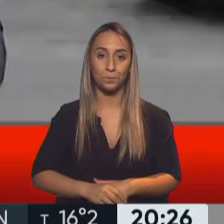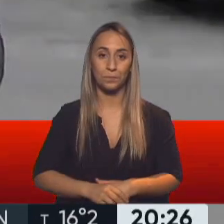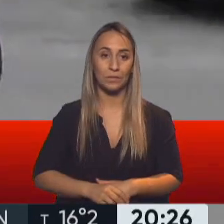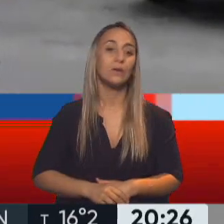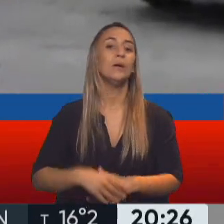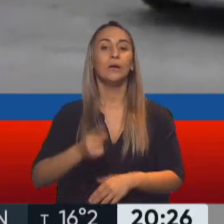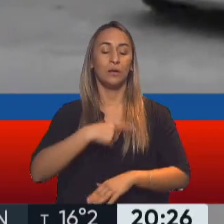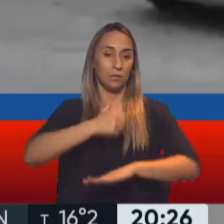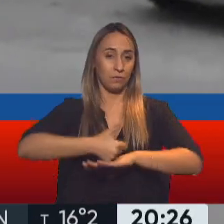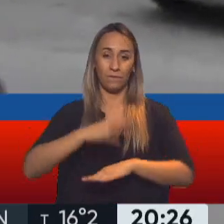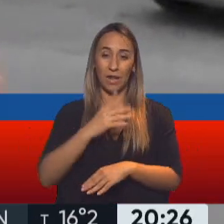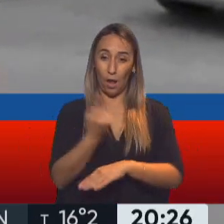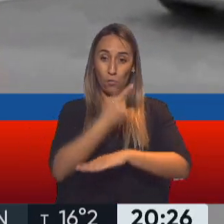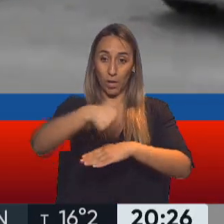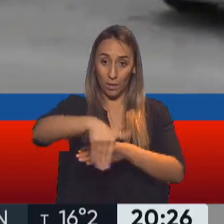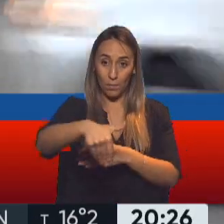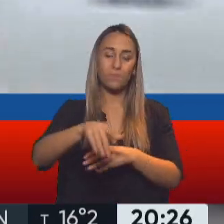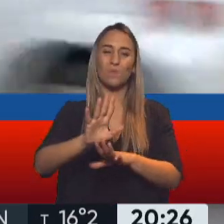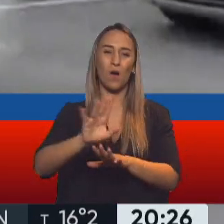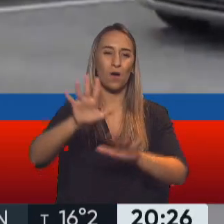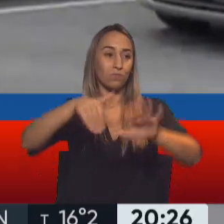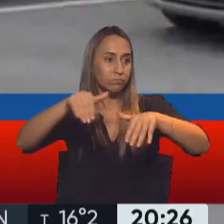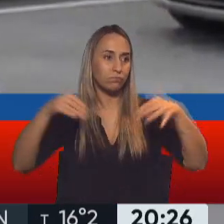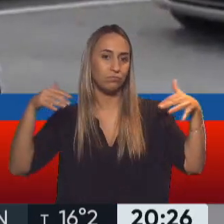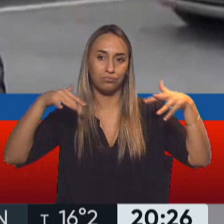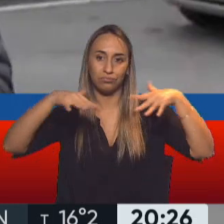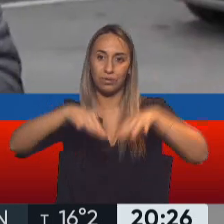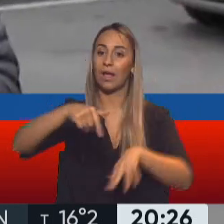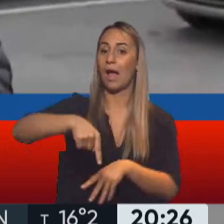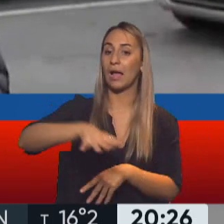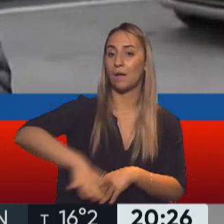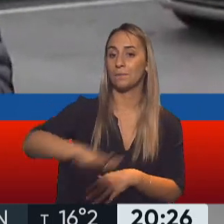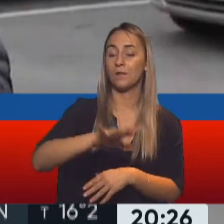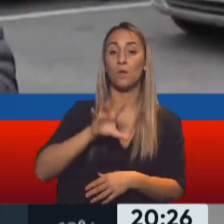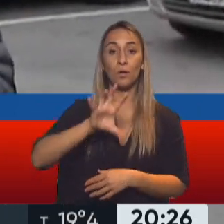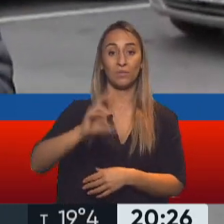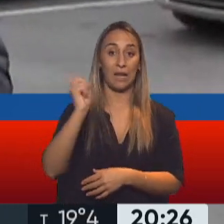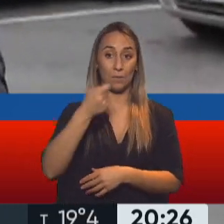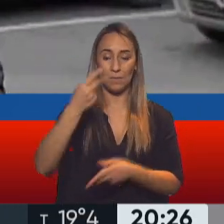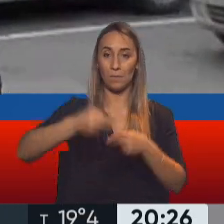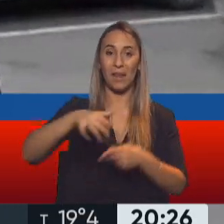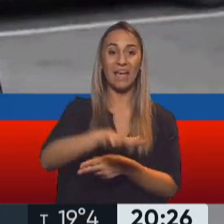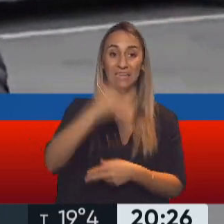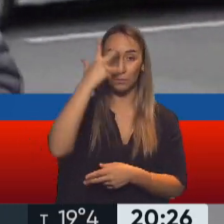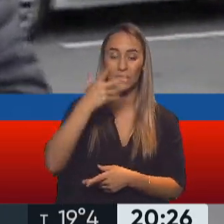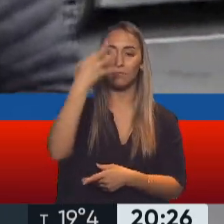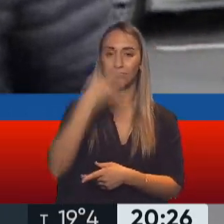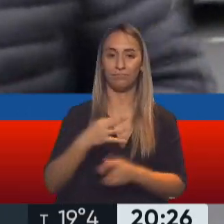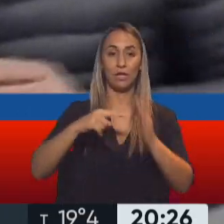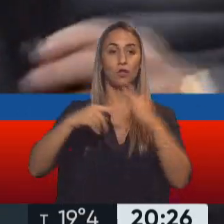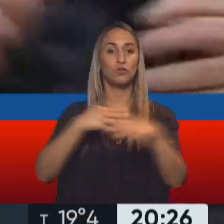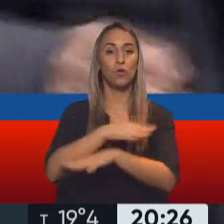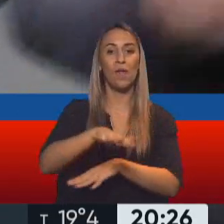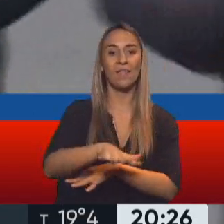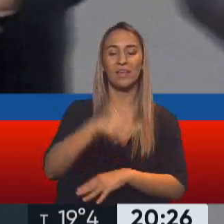Y bien, estamos a menos de una hora de la convocatoria aquí en la Plaza San Martín, en la provincia de La Pampa, más precisamente en la ciudad de Santa Rosa. La